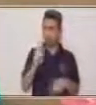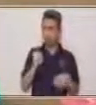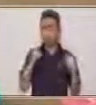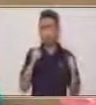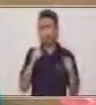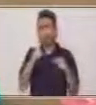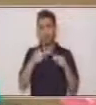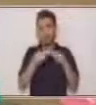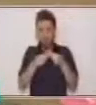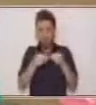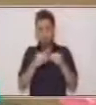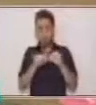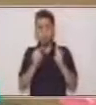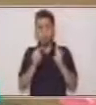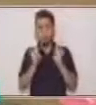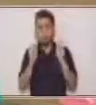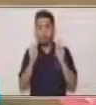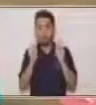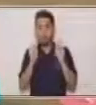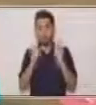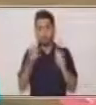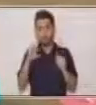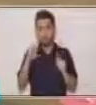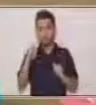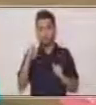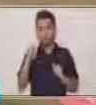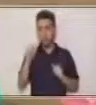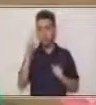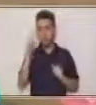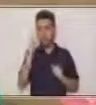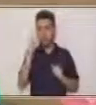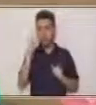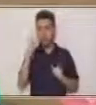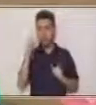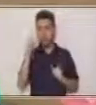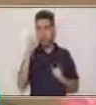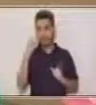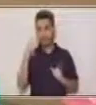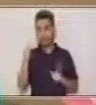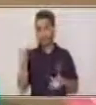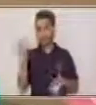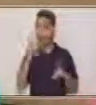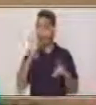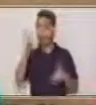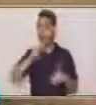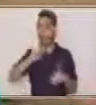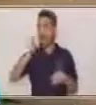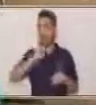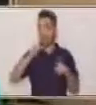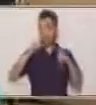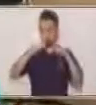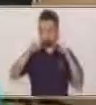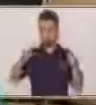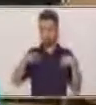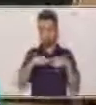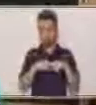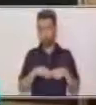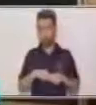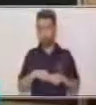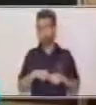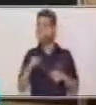con plasticina si cuentas con ello en casa. Puedes elaborar triángulos con paletas e incluso